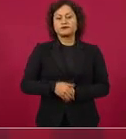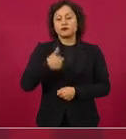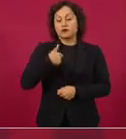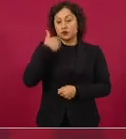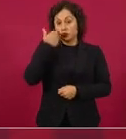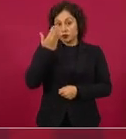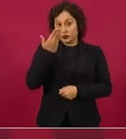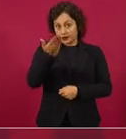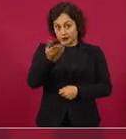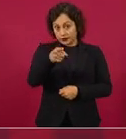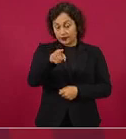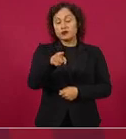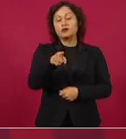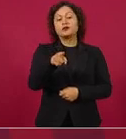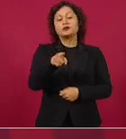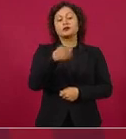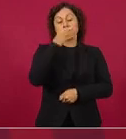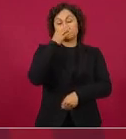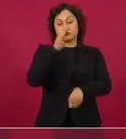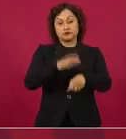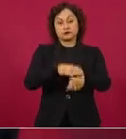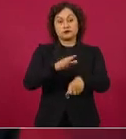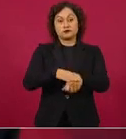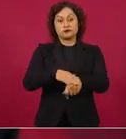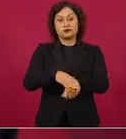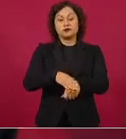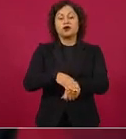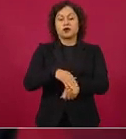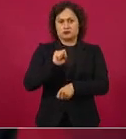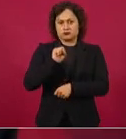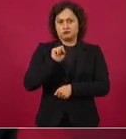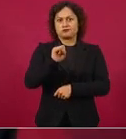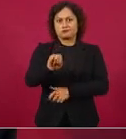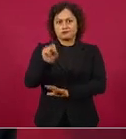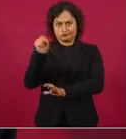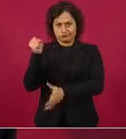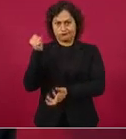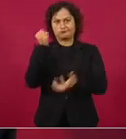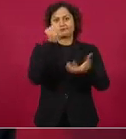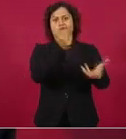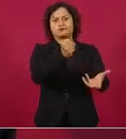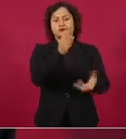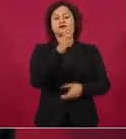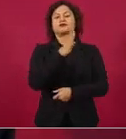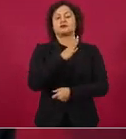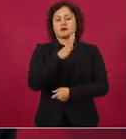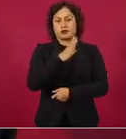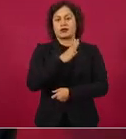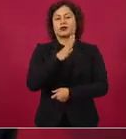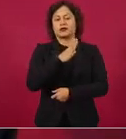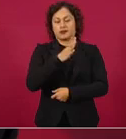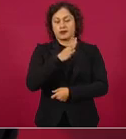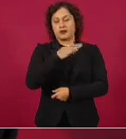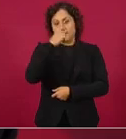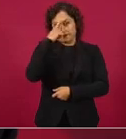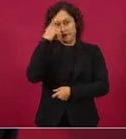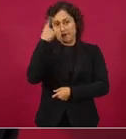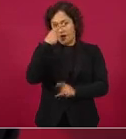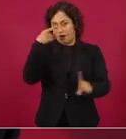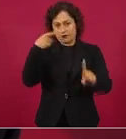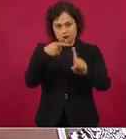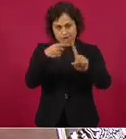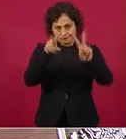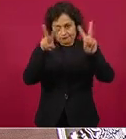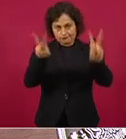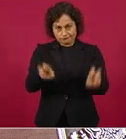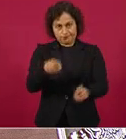que se tiene presupuesto y se está destinando con ese propósito para